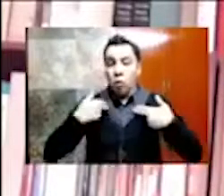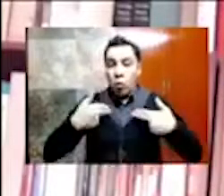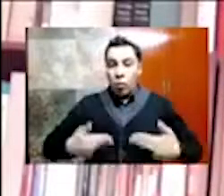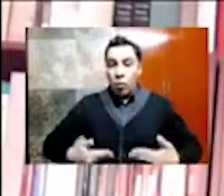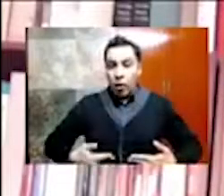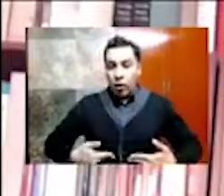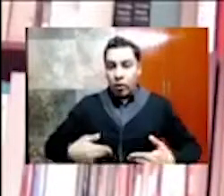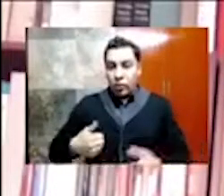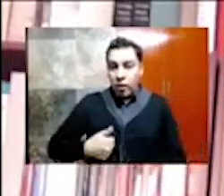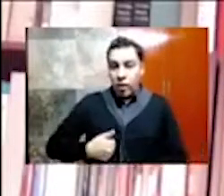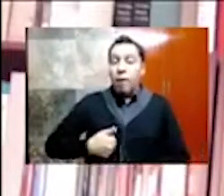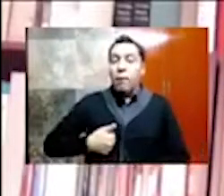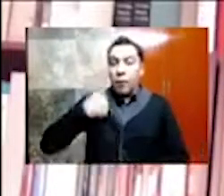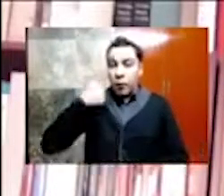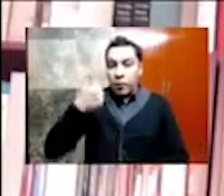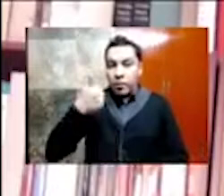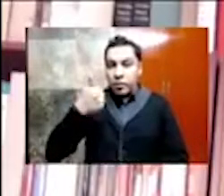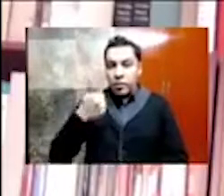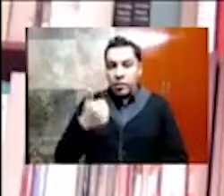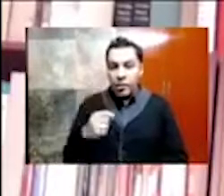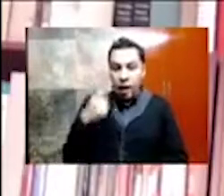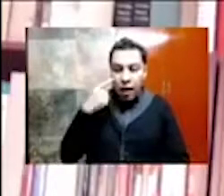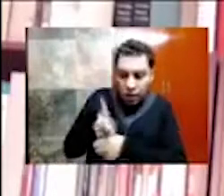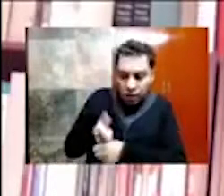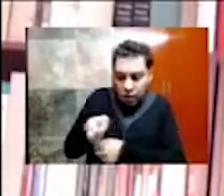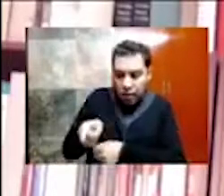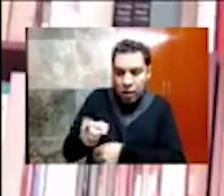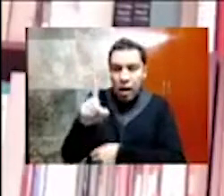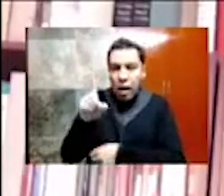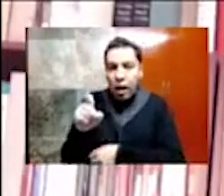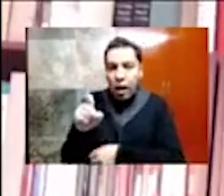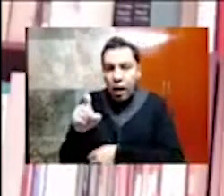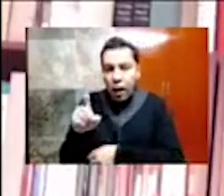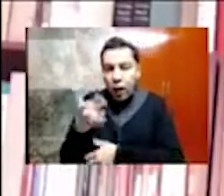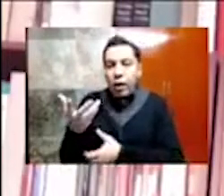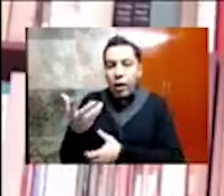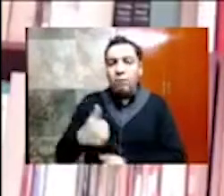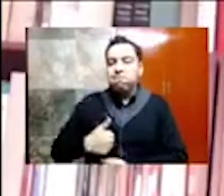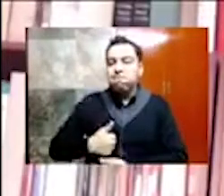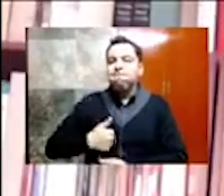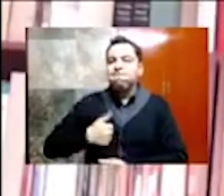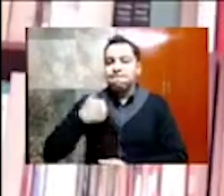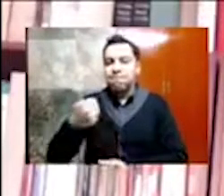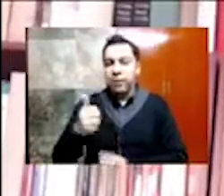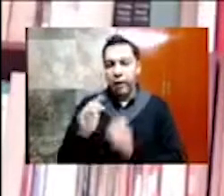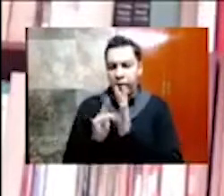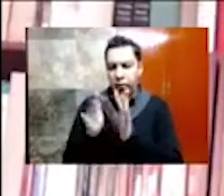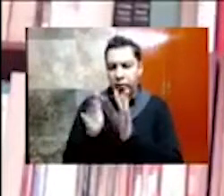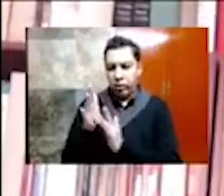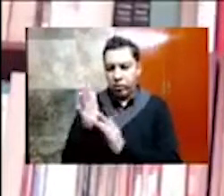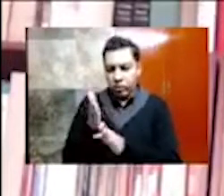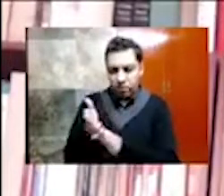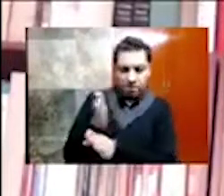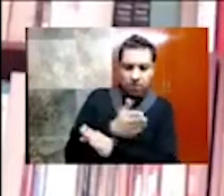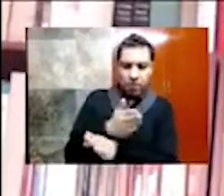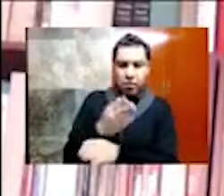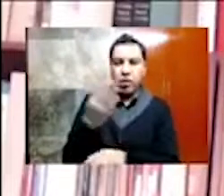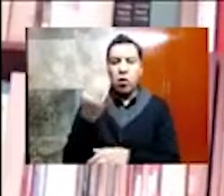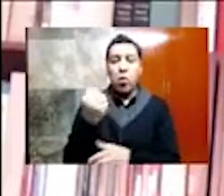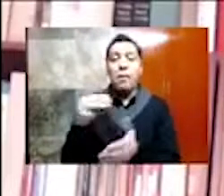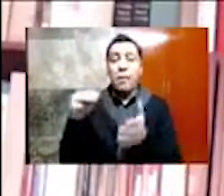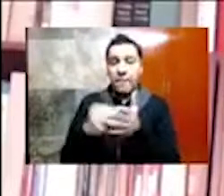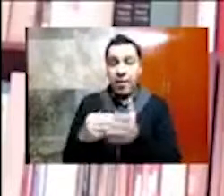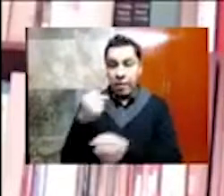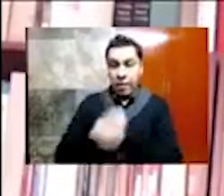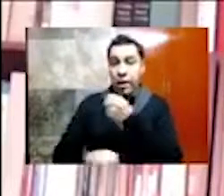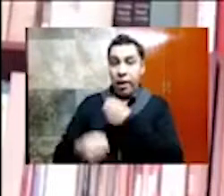Pleistoceno superior, más o menos hacia el 9000 antes de la era cristiana, lo que lo posiciona más o menos